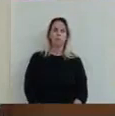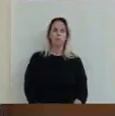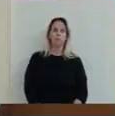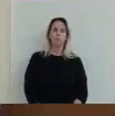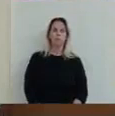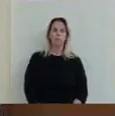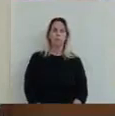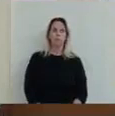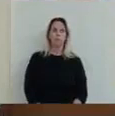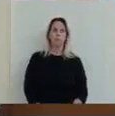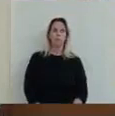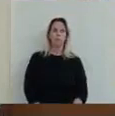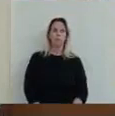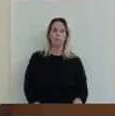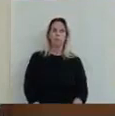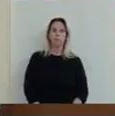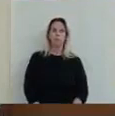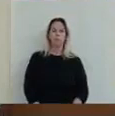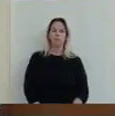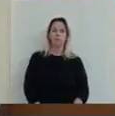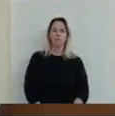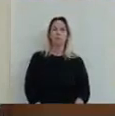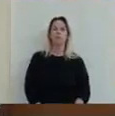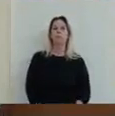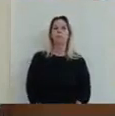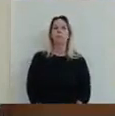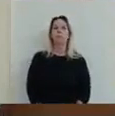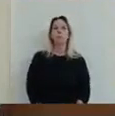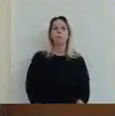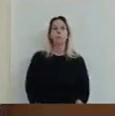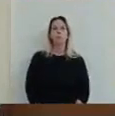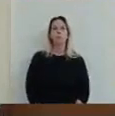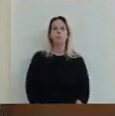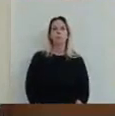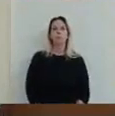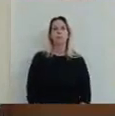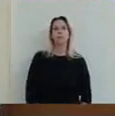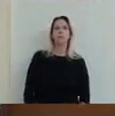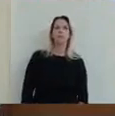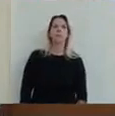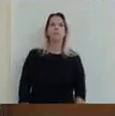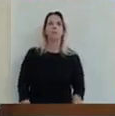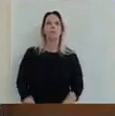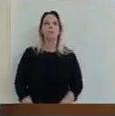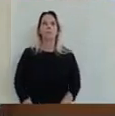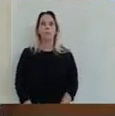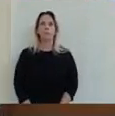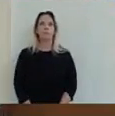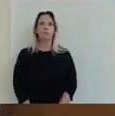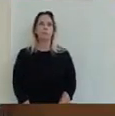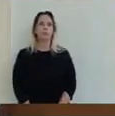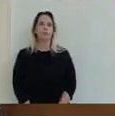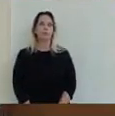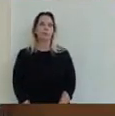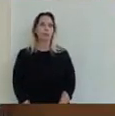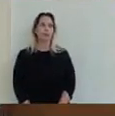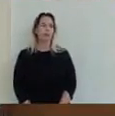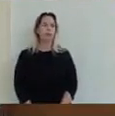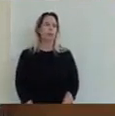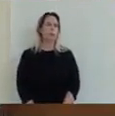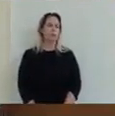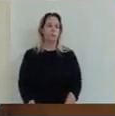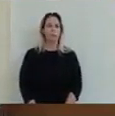situación, ¿cómo vamos a hacer un embudo en el 107? Esa fue la respuesta que le dimos. Yo celebro y